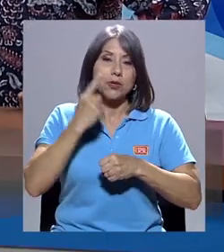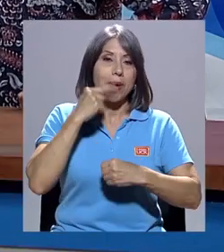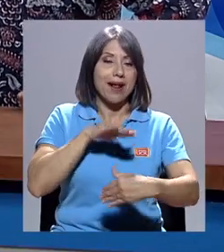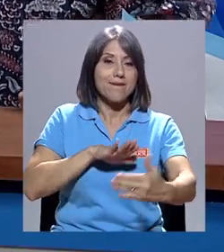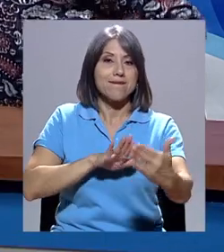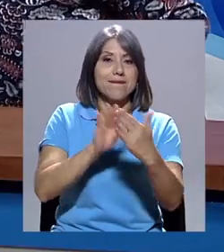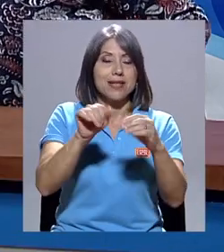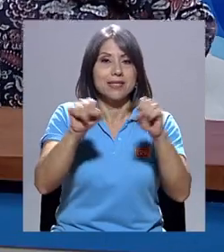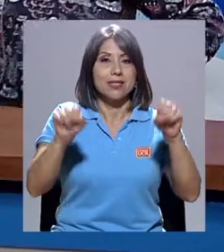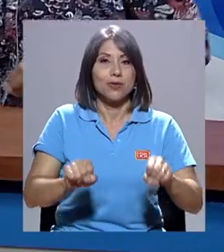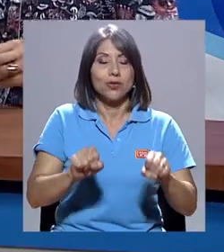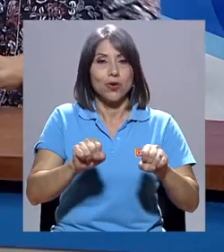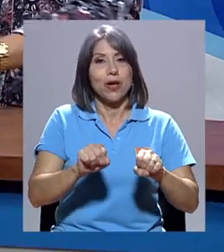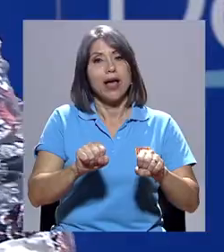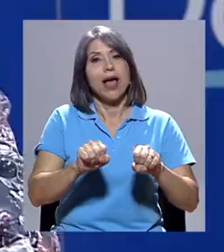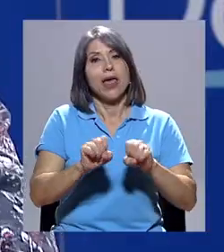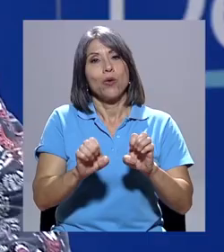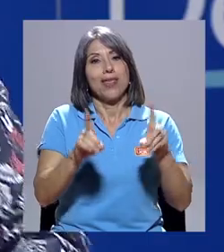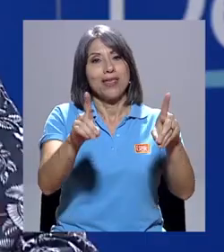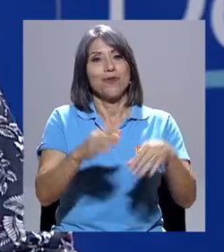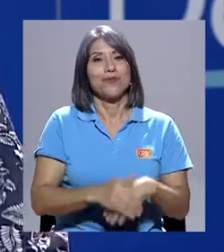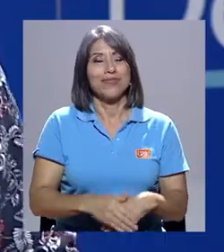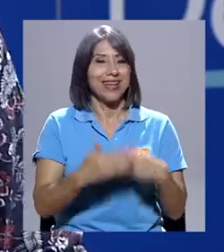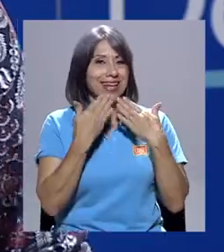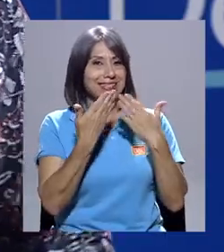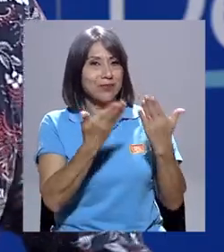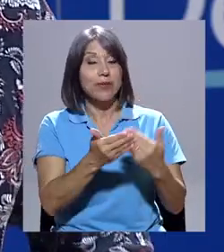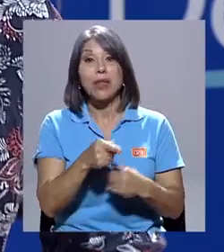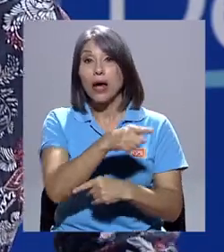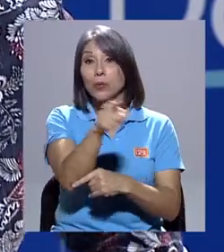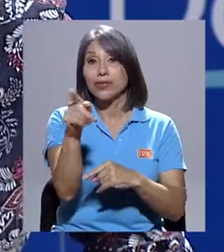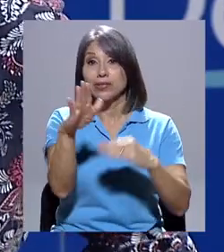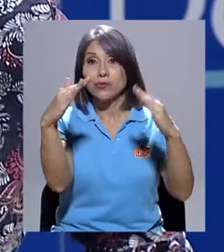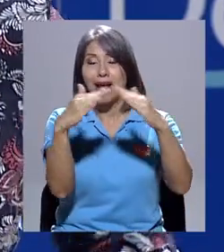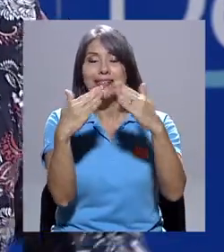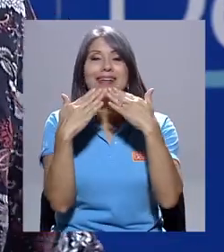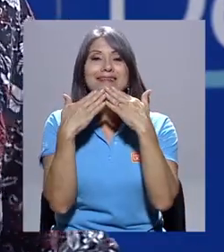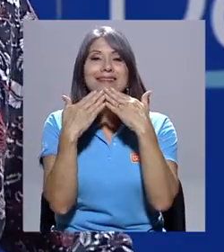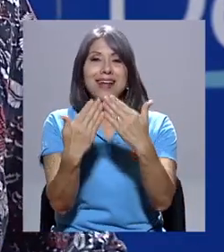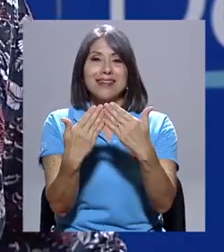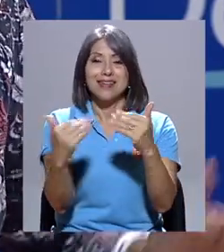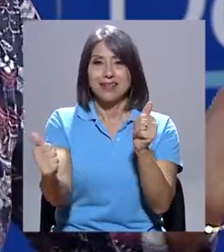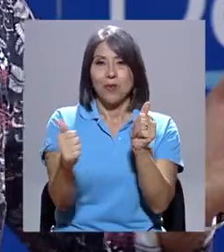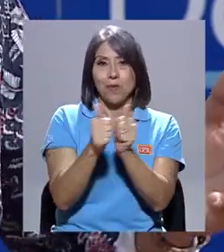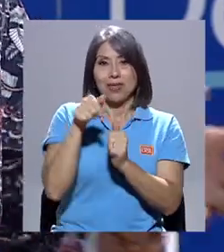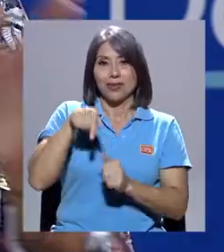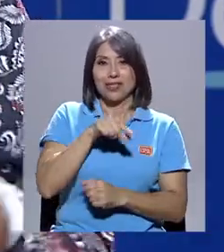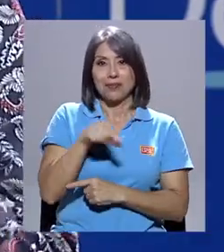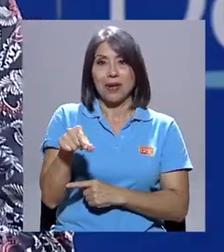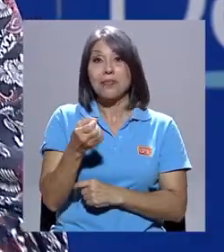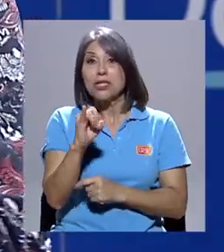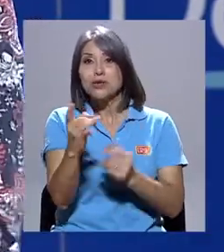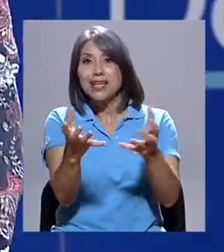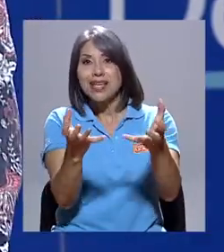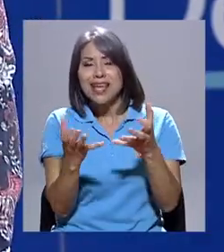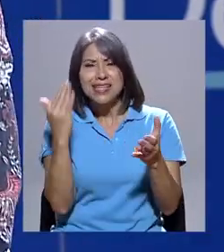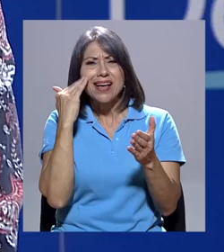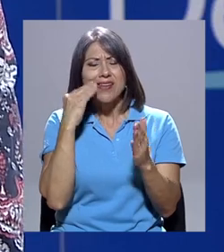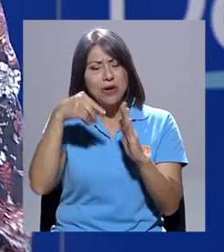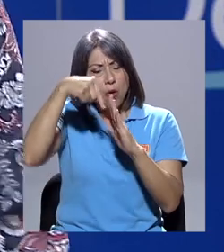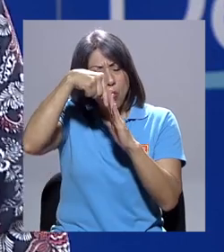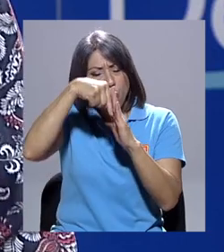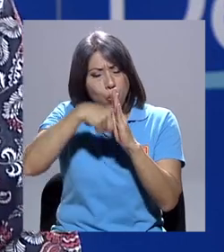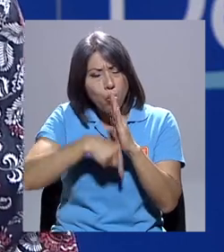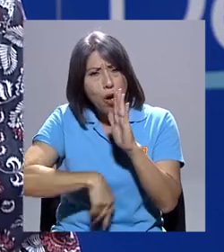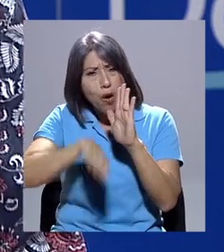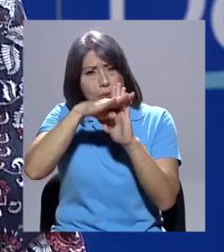educativo muchísimas gracias a este a ustedes en su caso muchísimas gracias por habernos acompañado esta semana si quiere conocer a fondo los 16